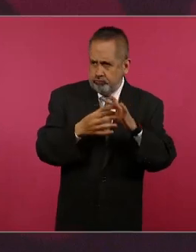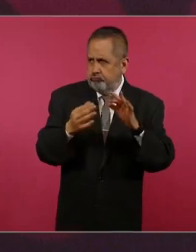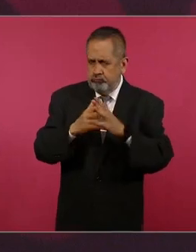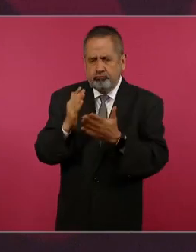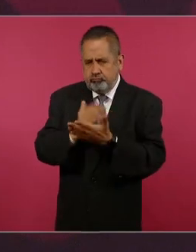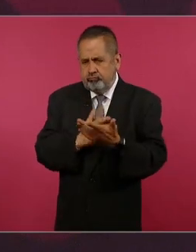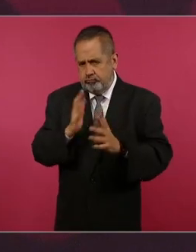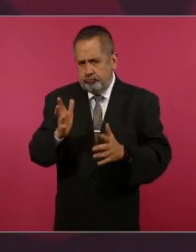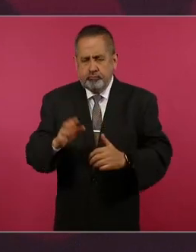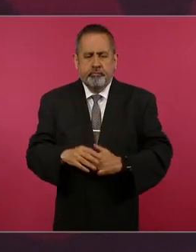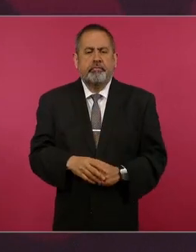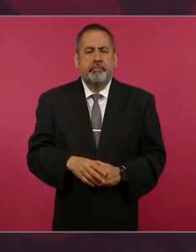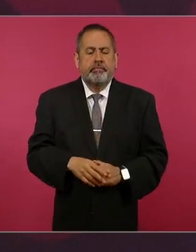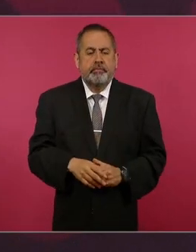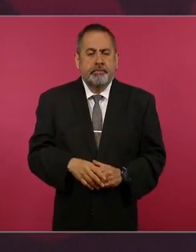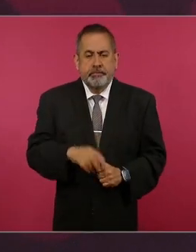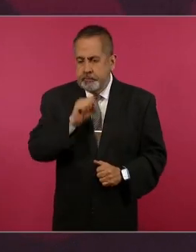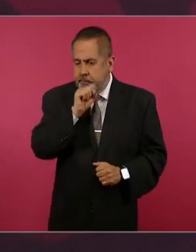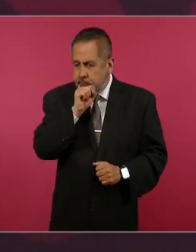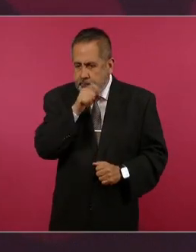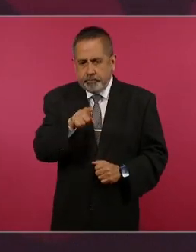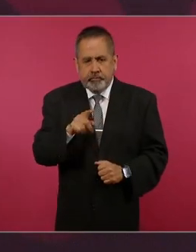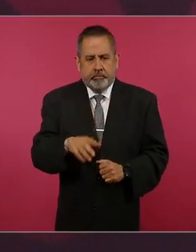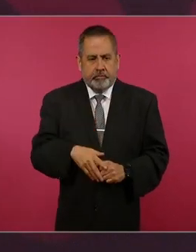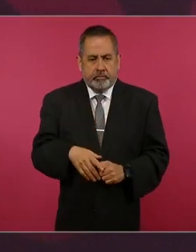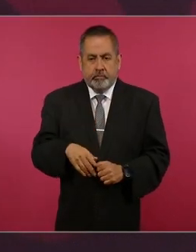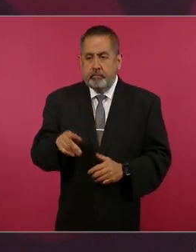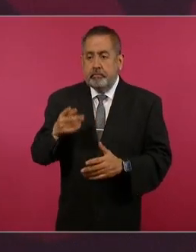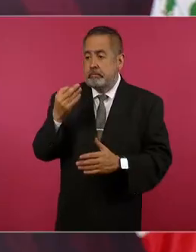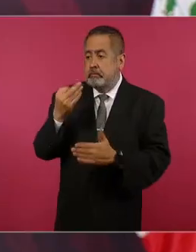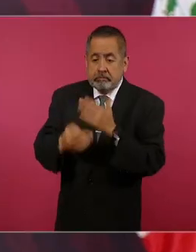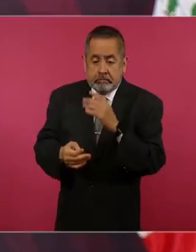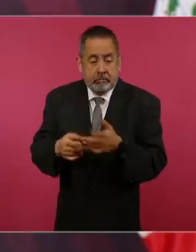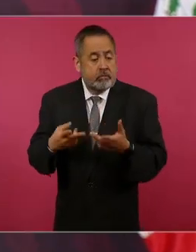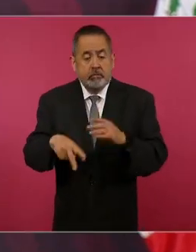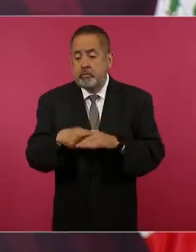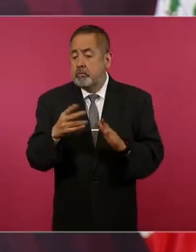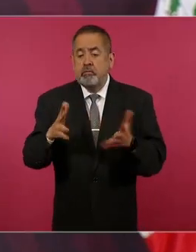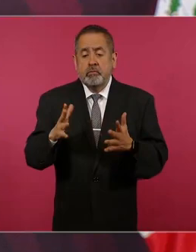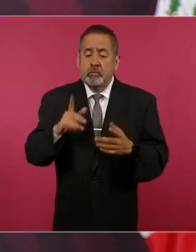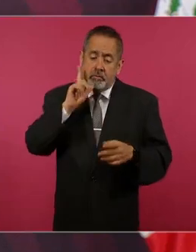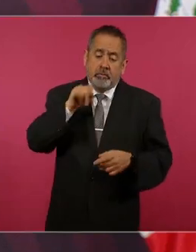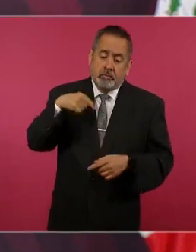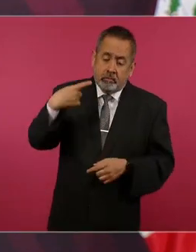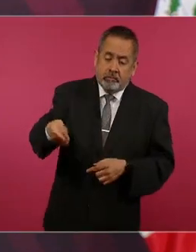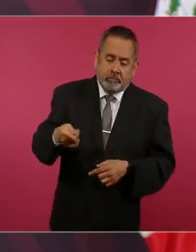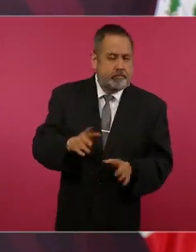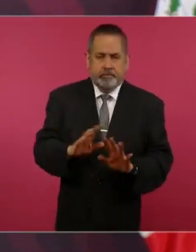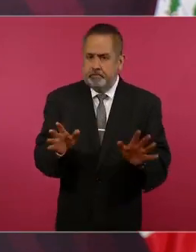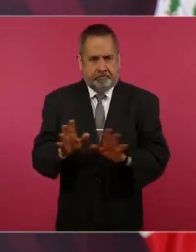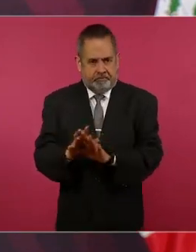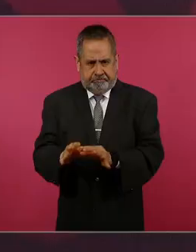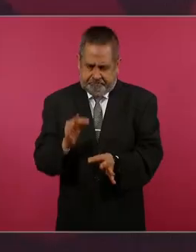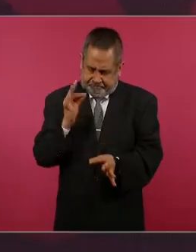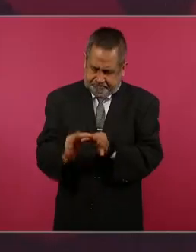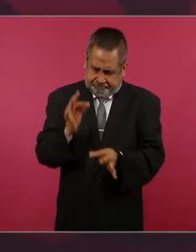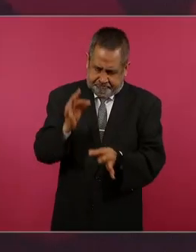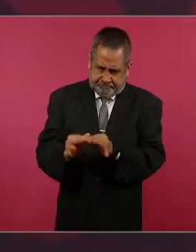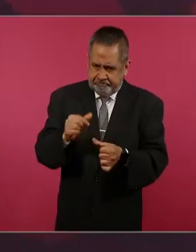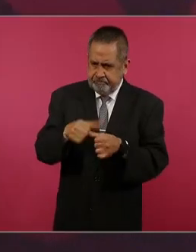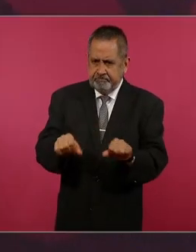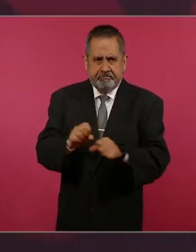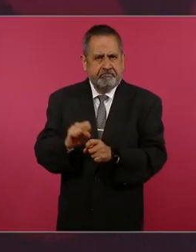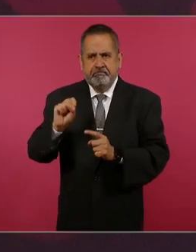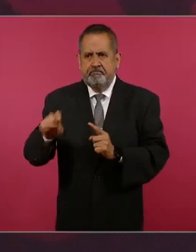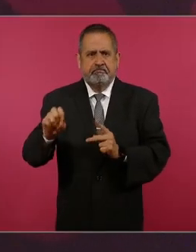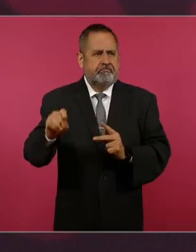También se está procurando que nunca falte el dinero, hasta ahora